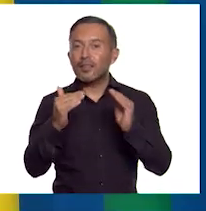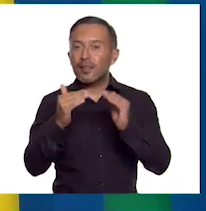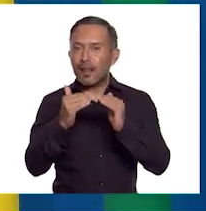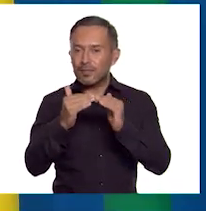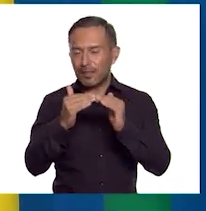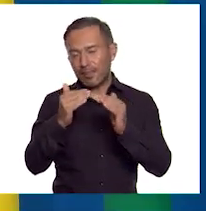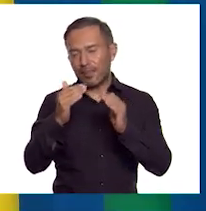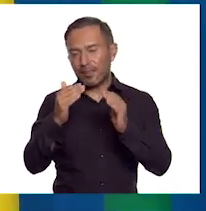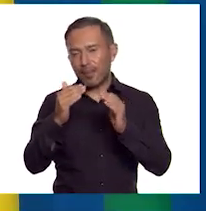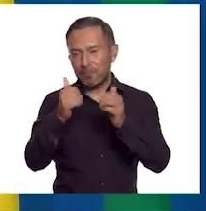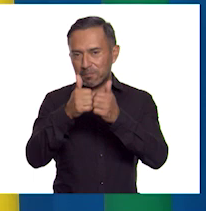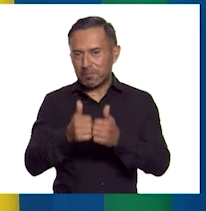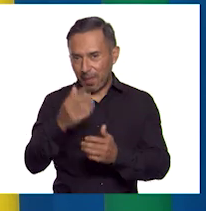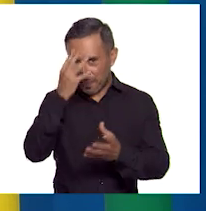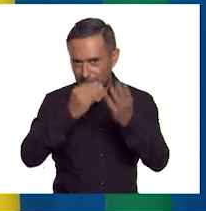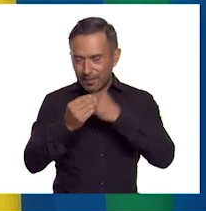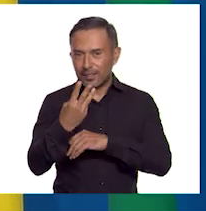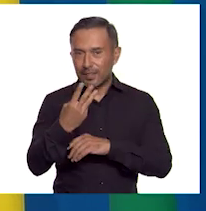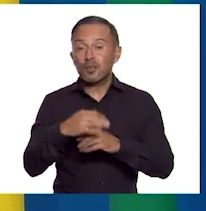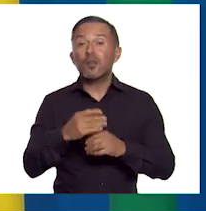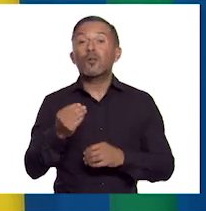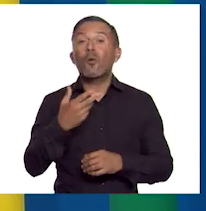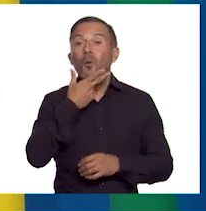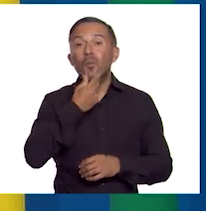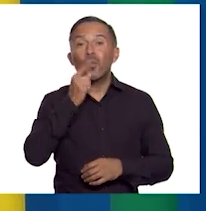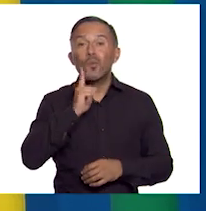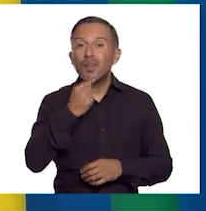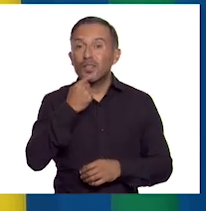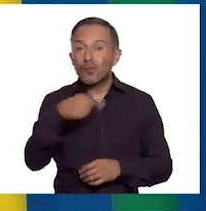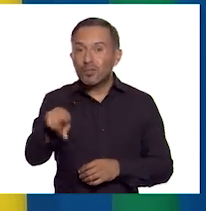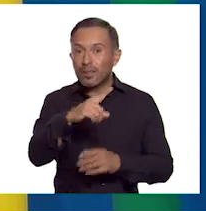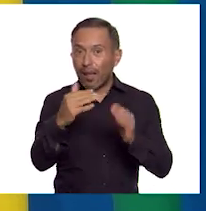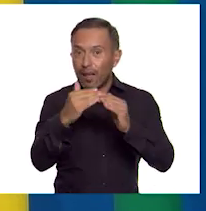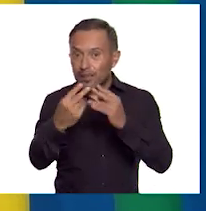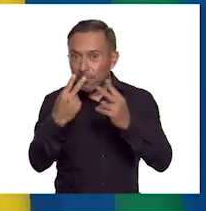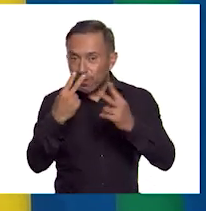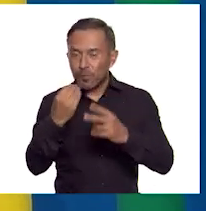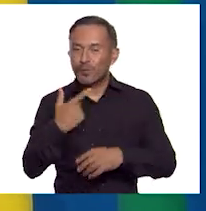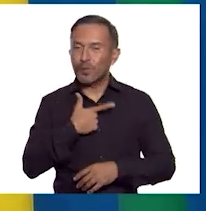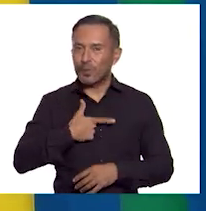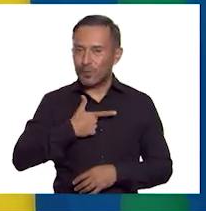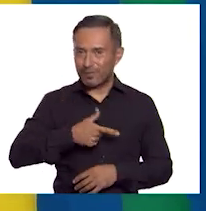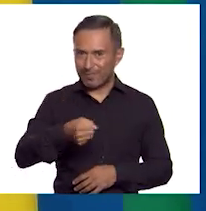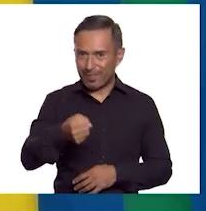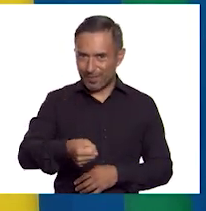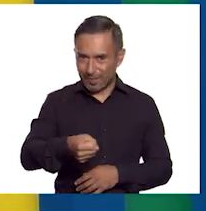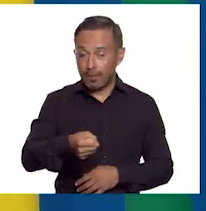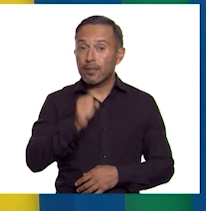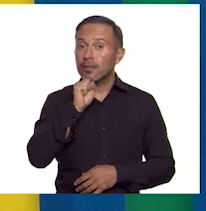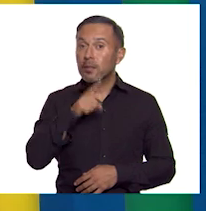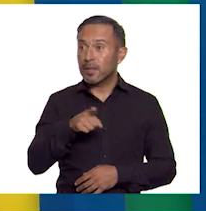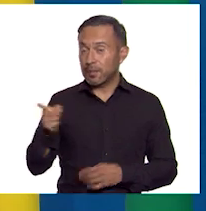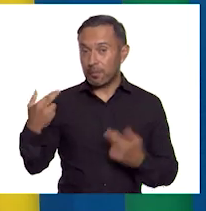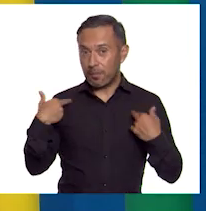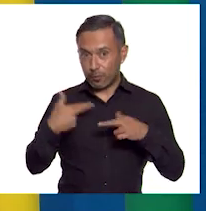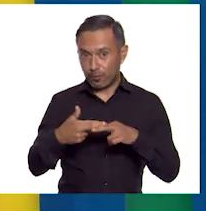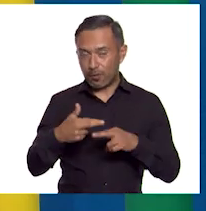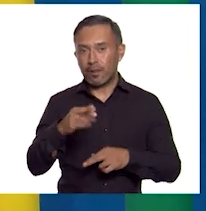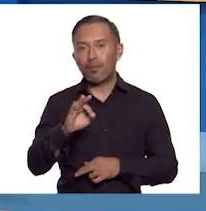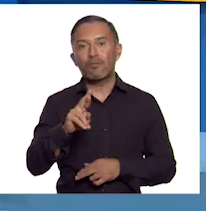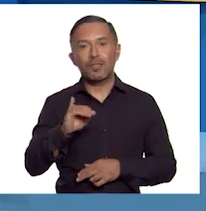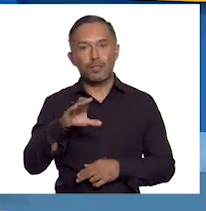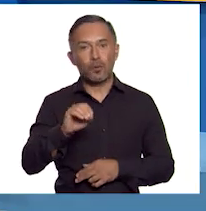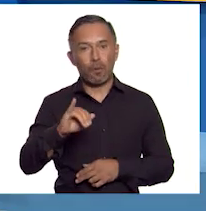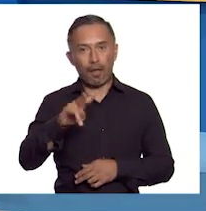muchísimo gusto saludarlos a todos los niños y las niñas que nos acompañan allá desde casita. Y también, pues obviamente le doy la bienvenida al profesor Francisco